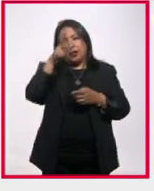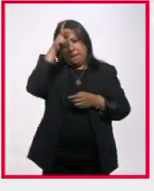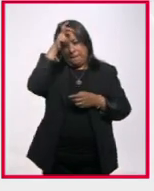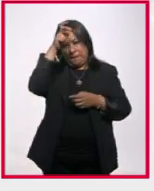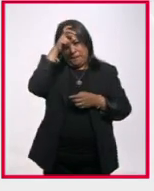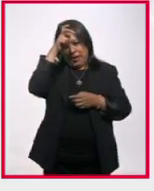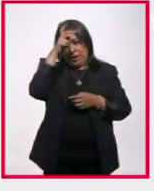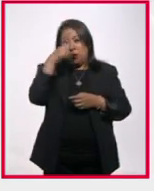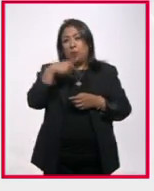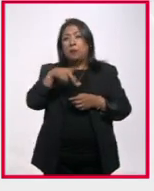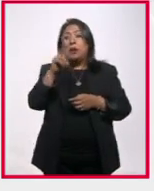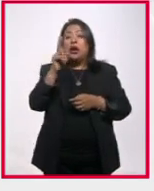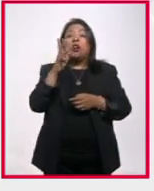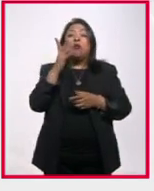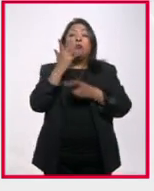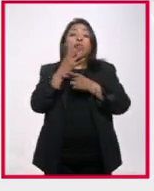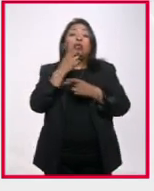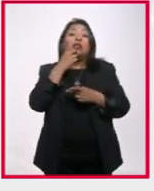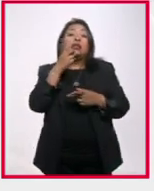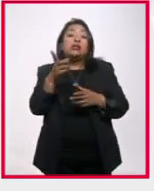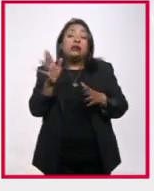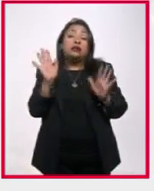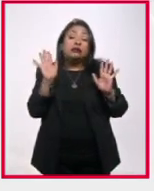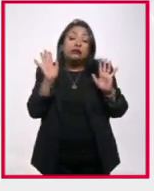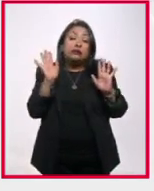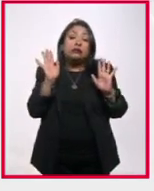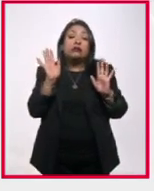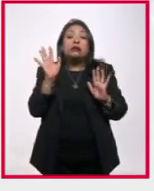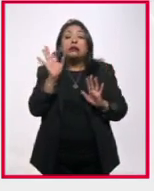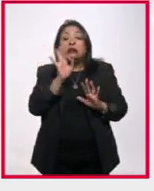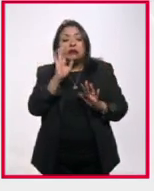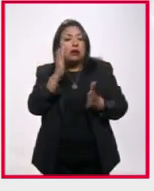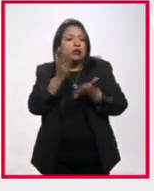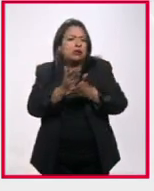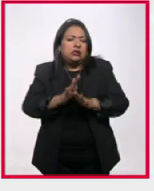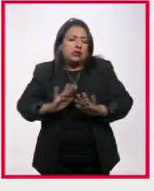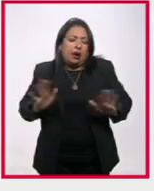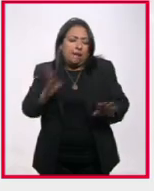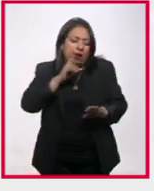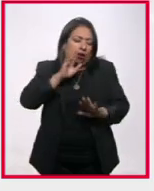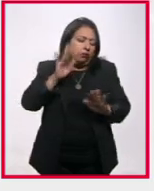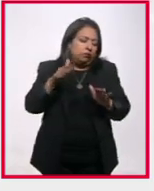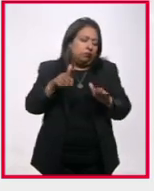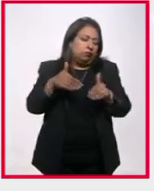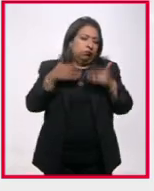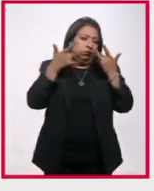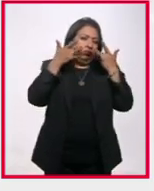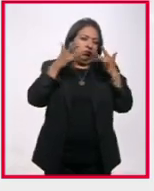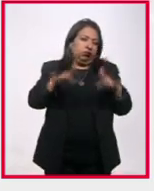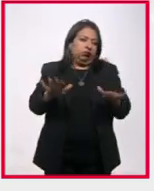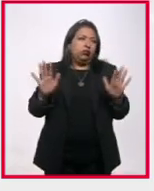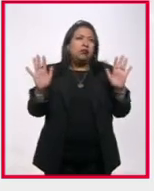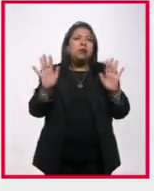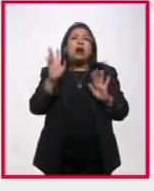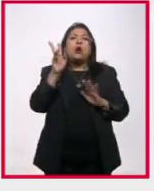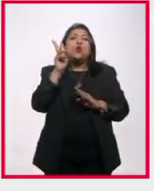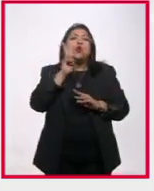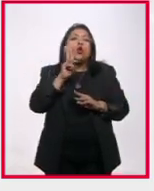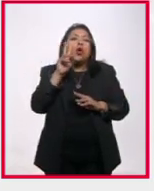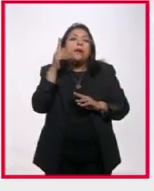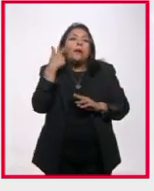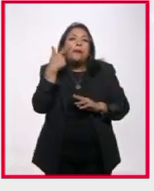sobre todo que en lugar de decir, híjole, pues a lo mejor de ahí le paramos, que fue una especie de prueba para